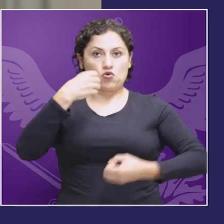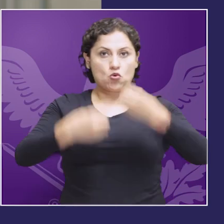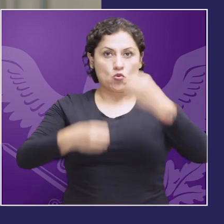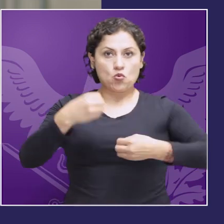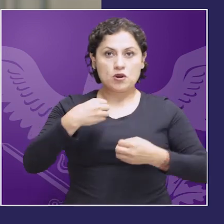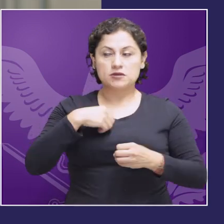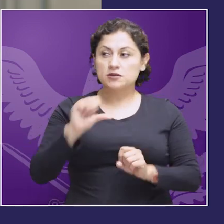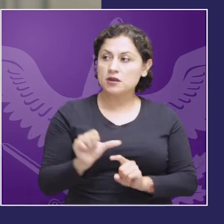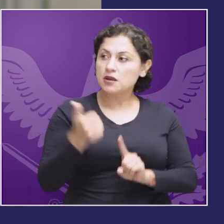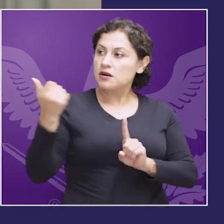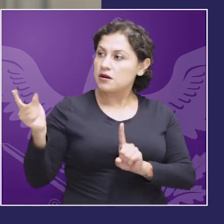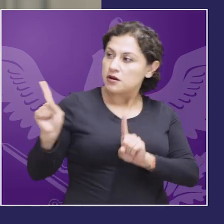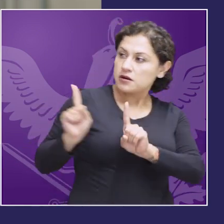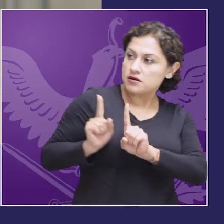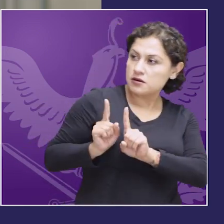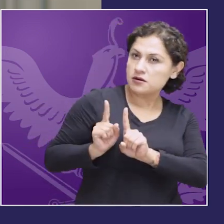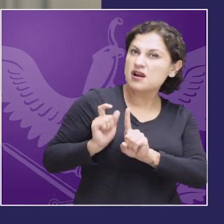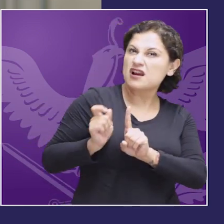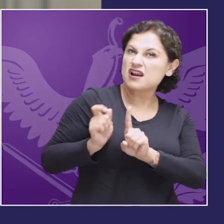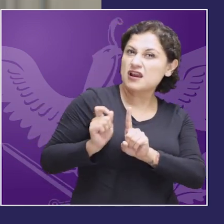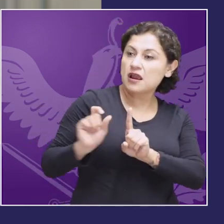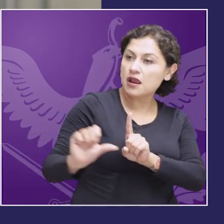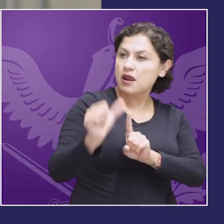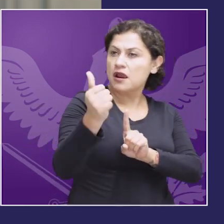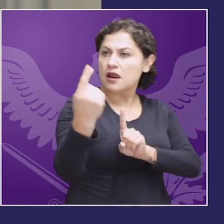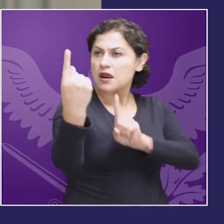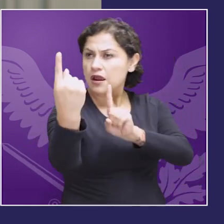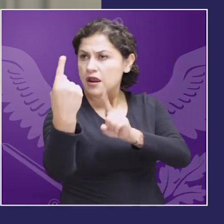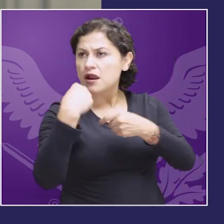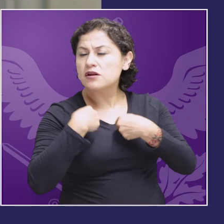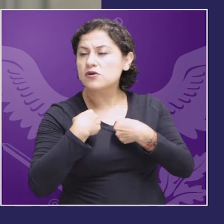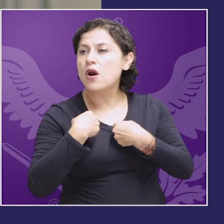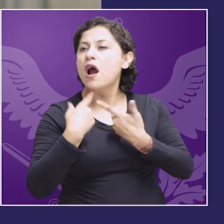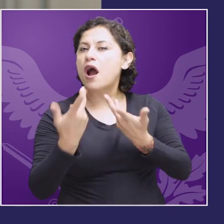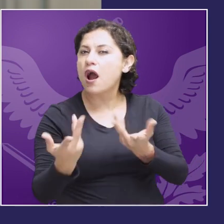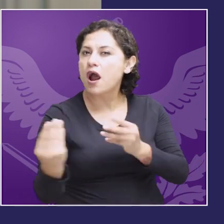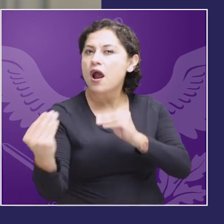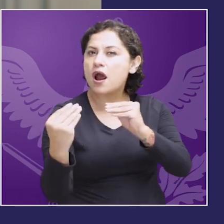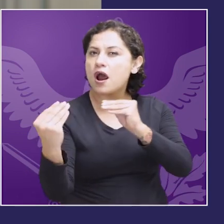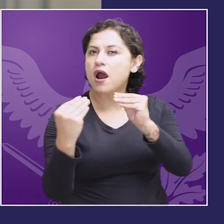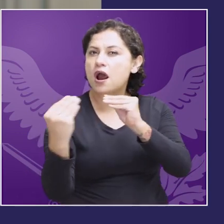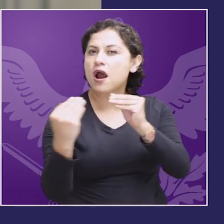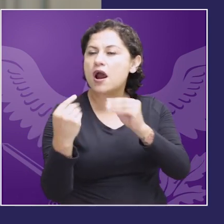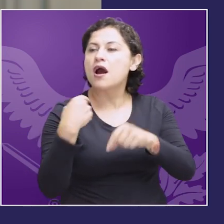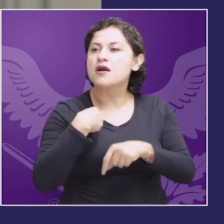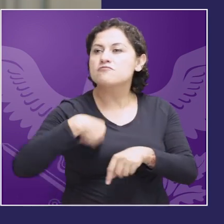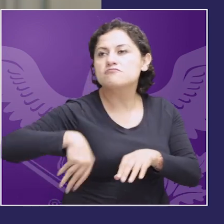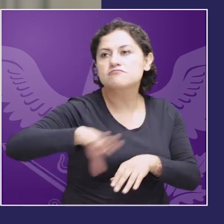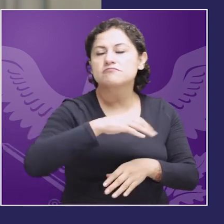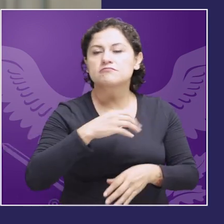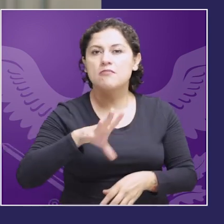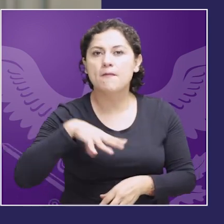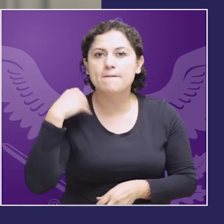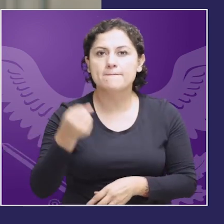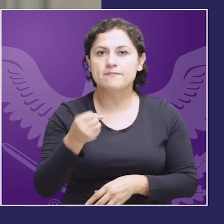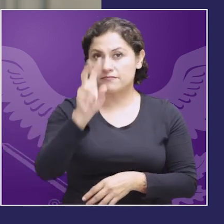Entonces, hay que hacer necesariamente, digamos, un trabajo interinstitucional en que hablemos